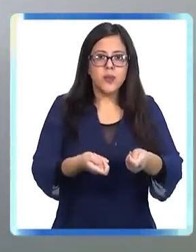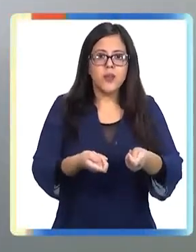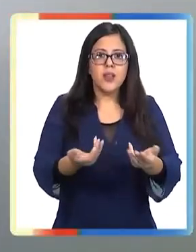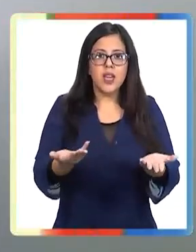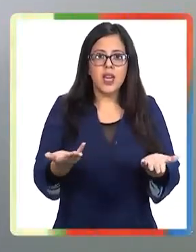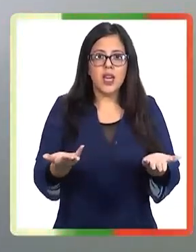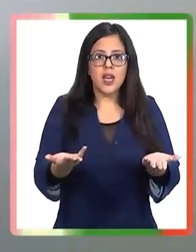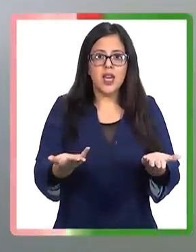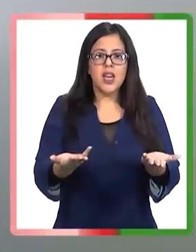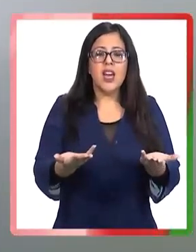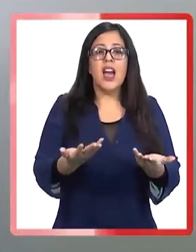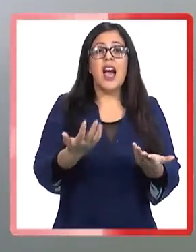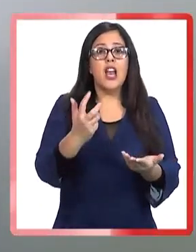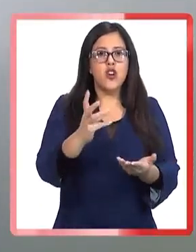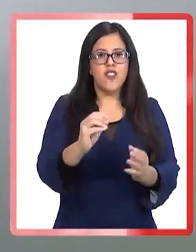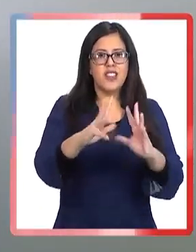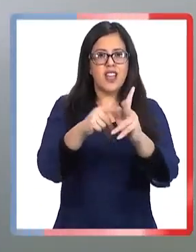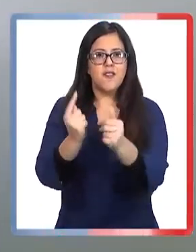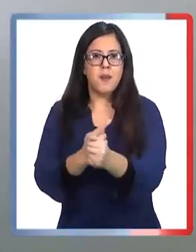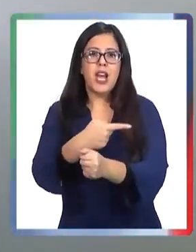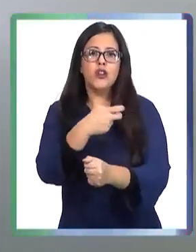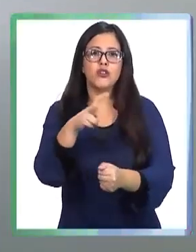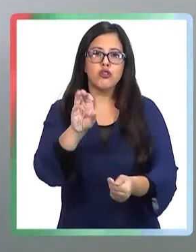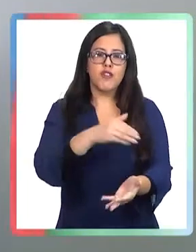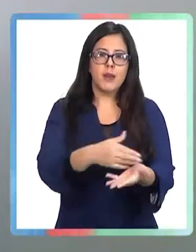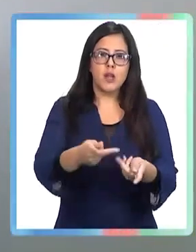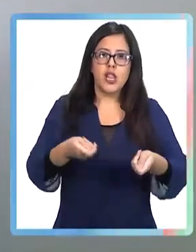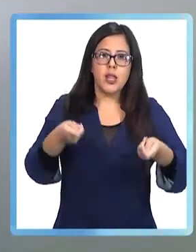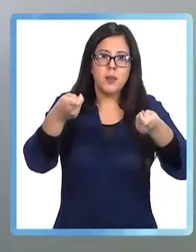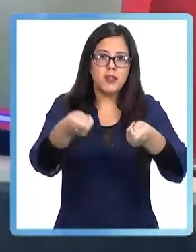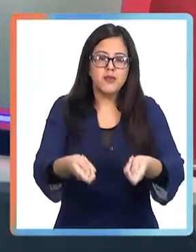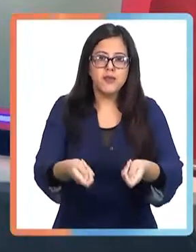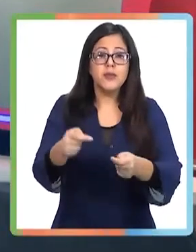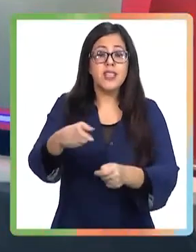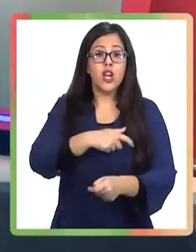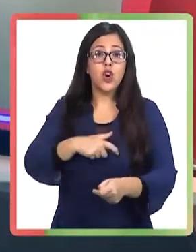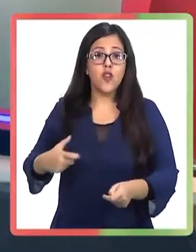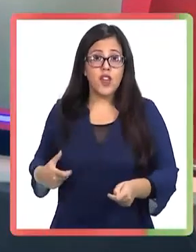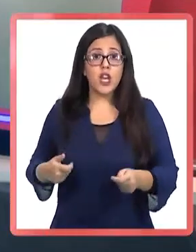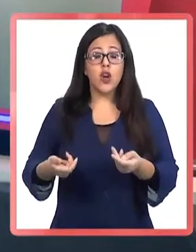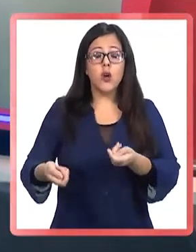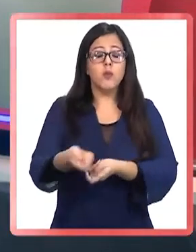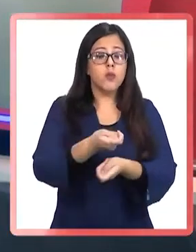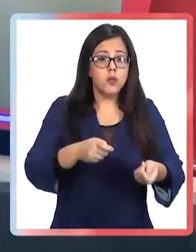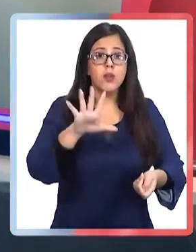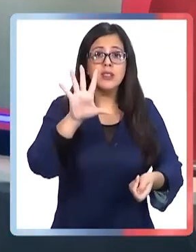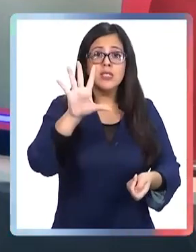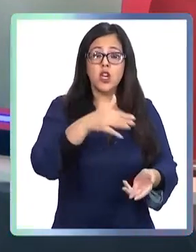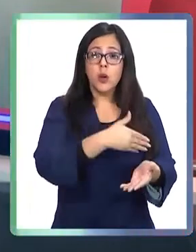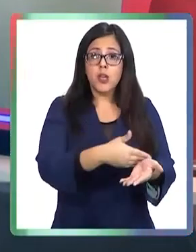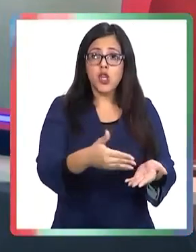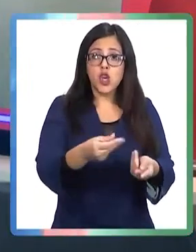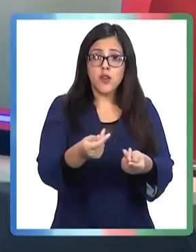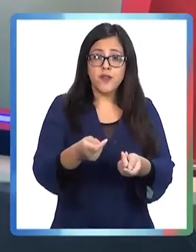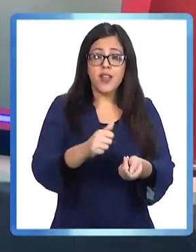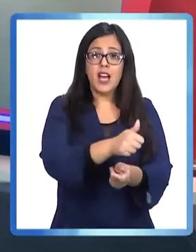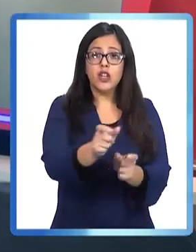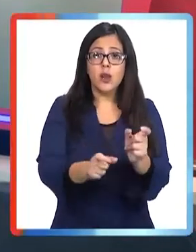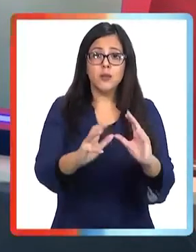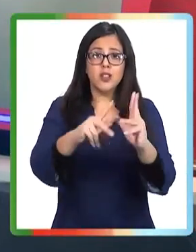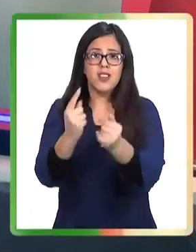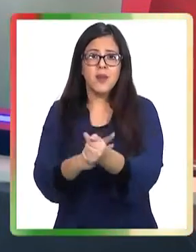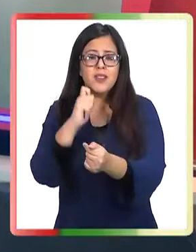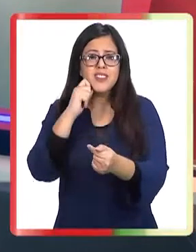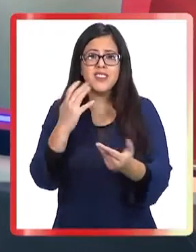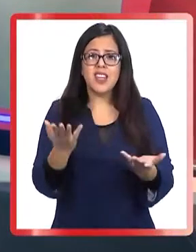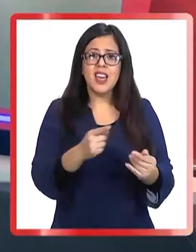con 120 millones de pesos. Contrariamente a aquello, el gobierno ha ofrecido compensar con 5 millones a toda la